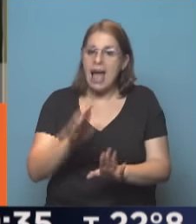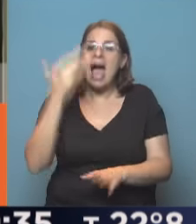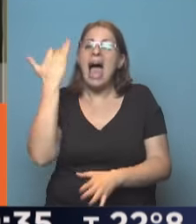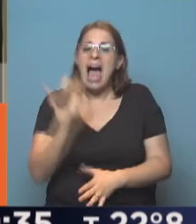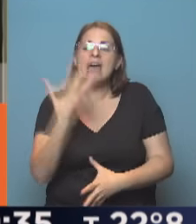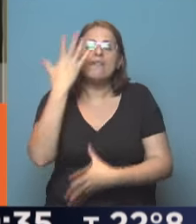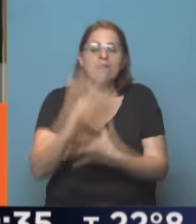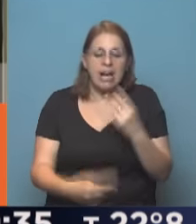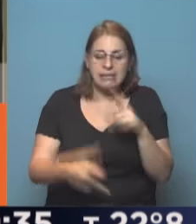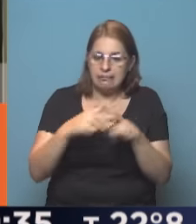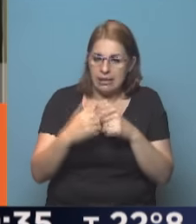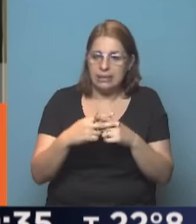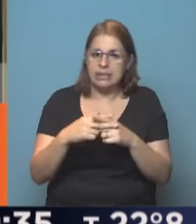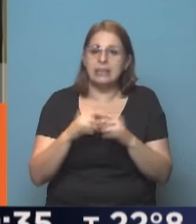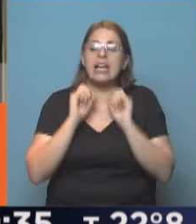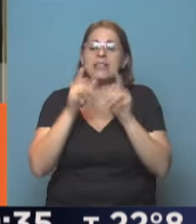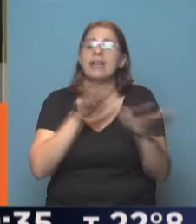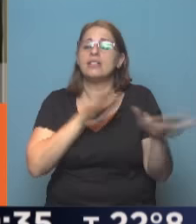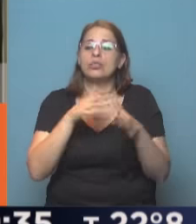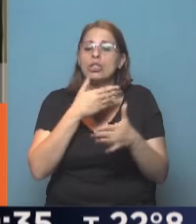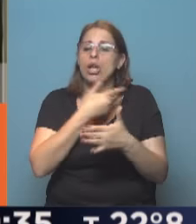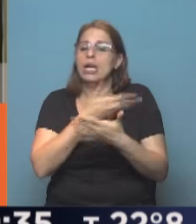fallas técnicas graves que nos llevan a esta situación de exclusión.